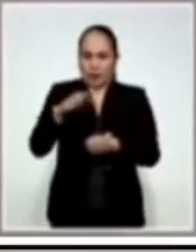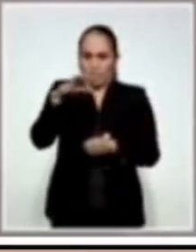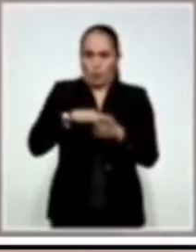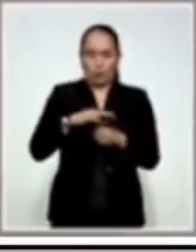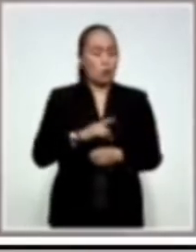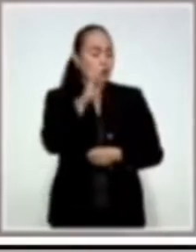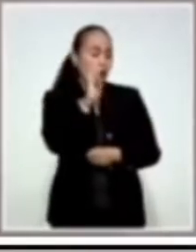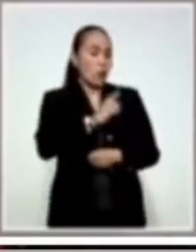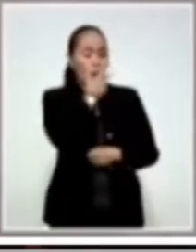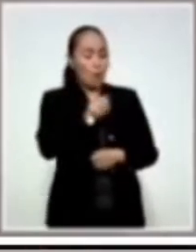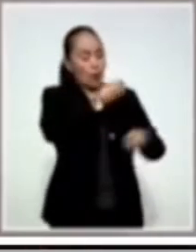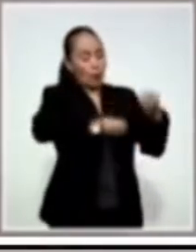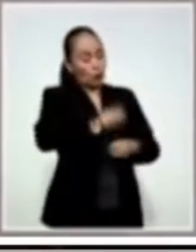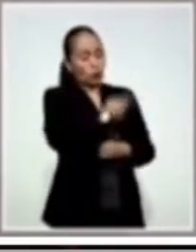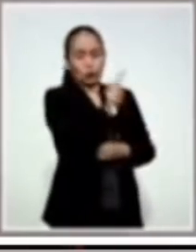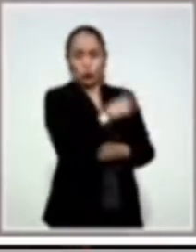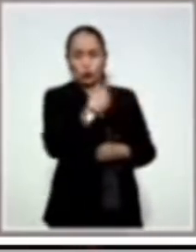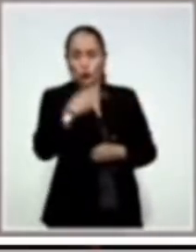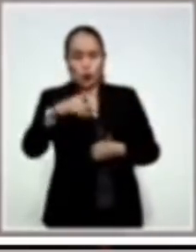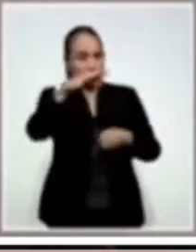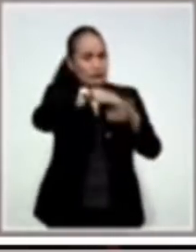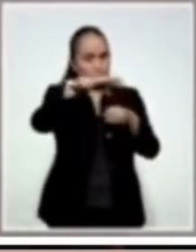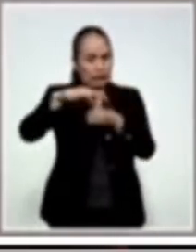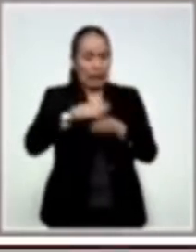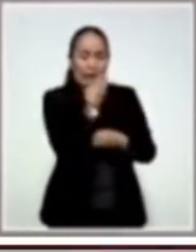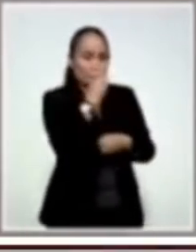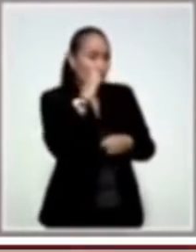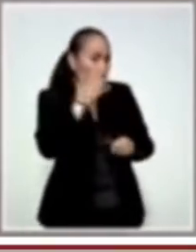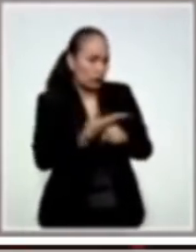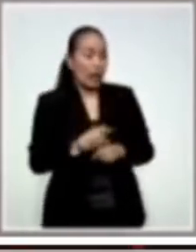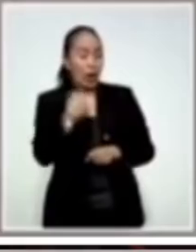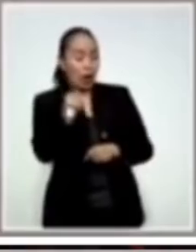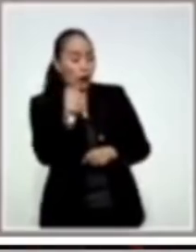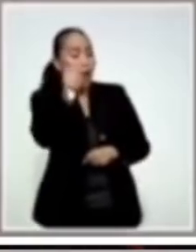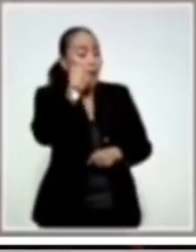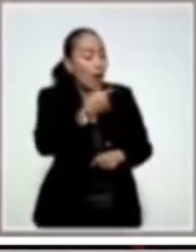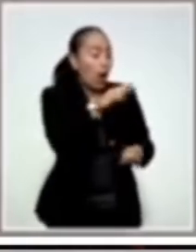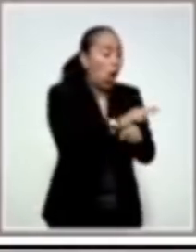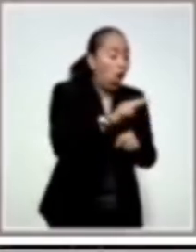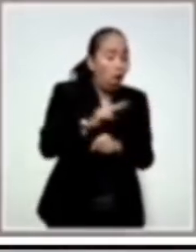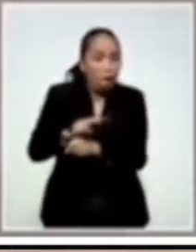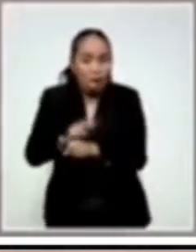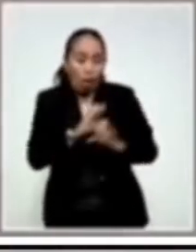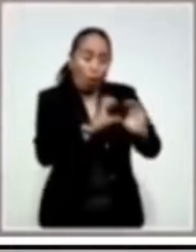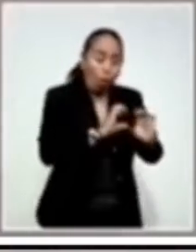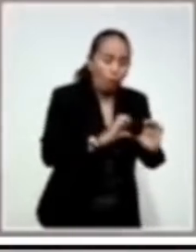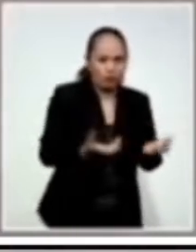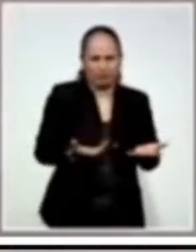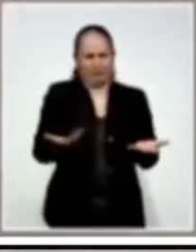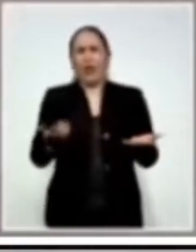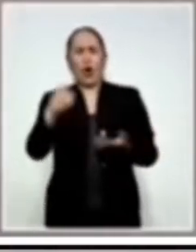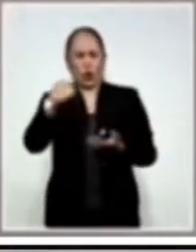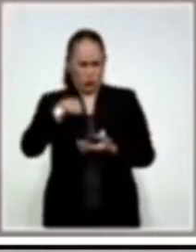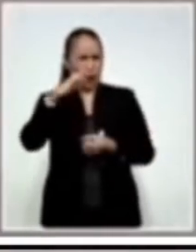ministra y ministro es responsable de sus votos. Yo no soy niñera de nadie y yo no soy responsable de cómo votan